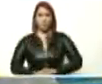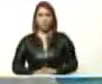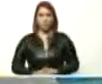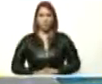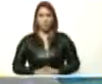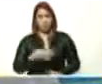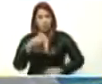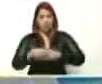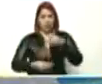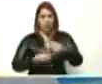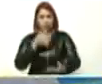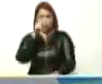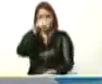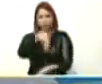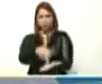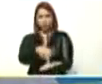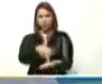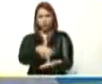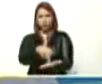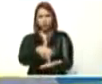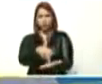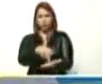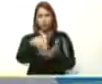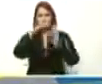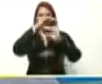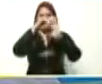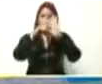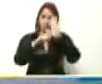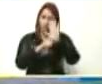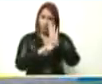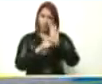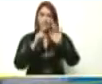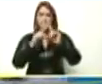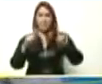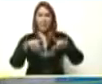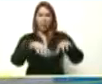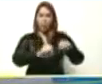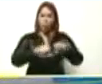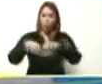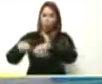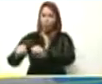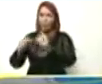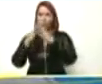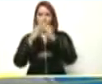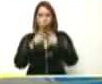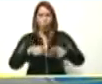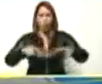hizo su aparición, constitucional, para ocupar, todo el espacio,